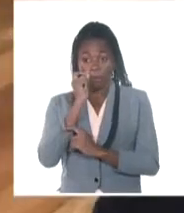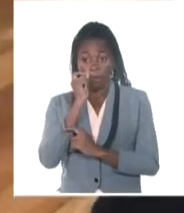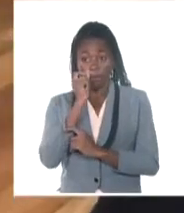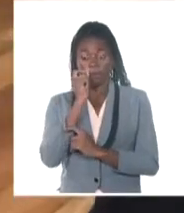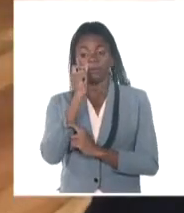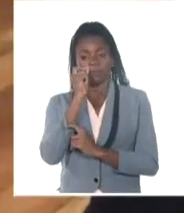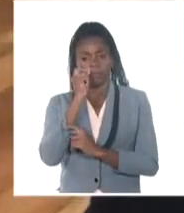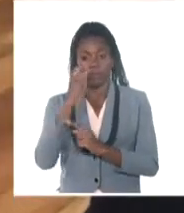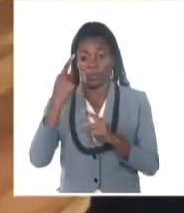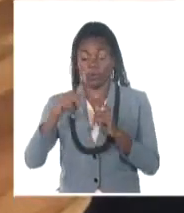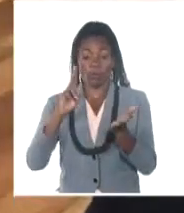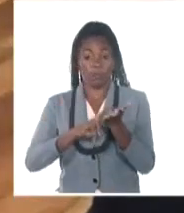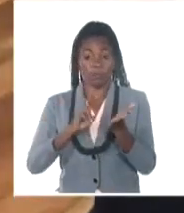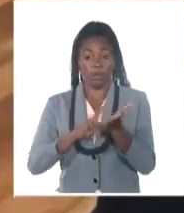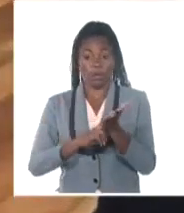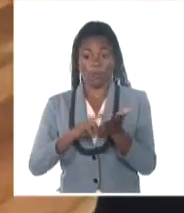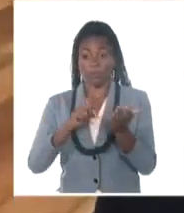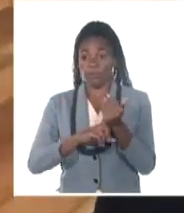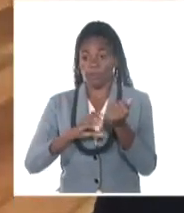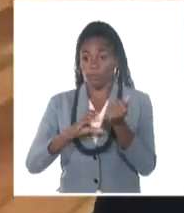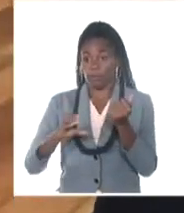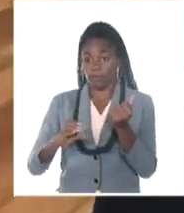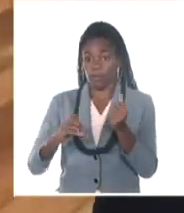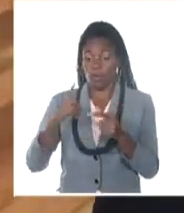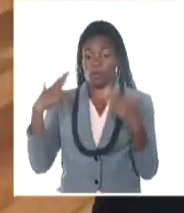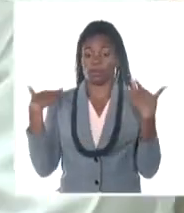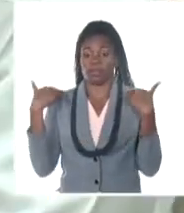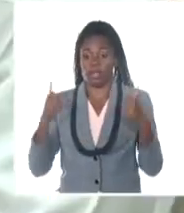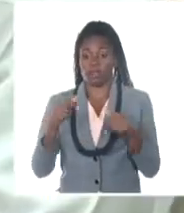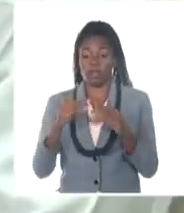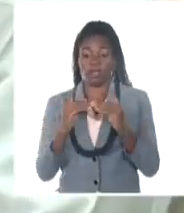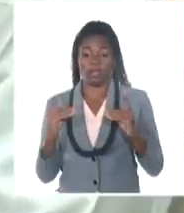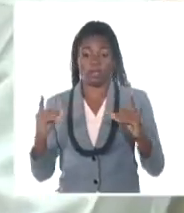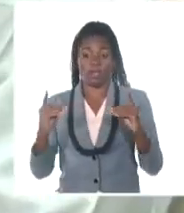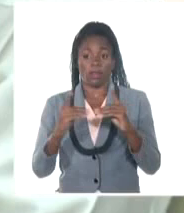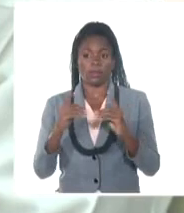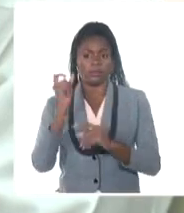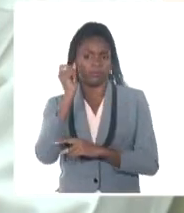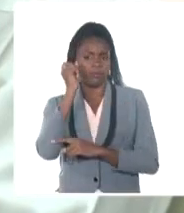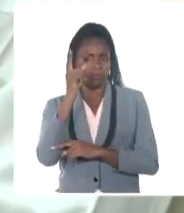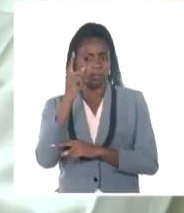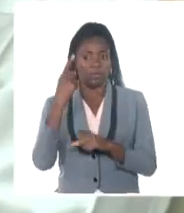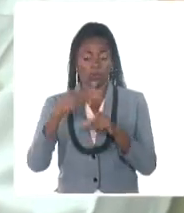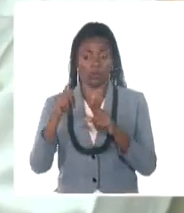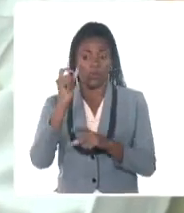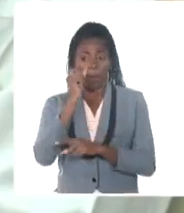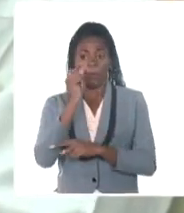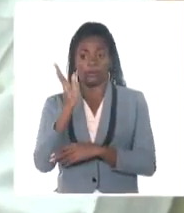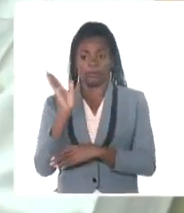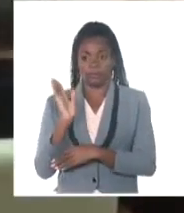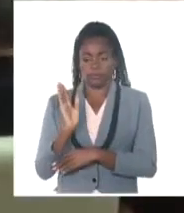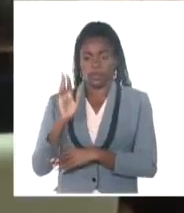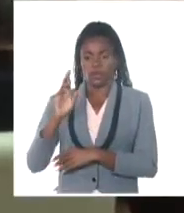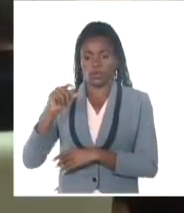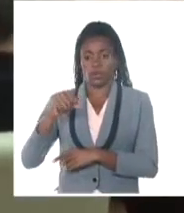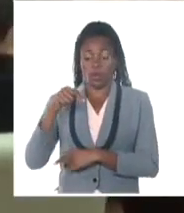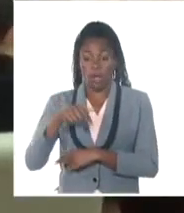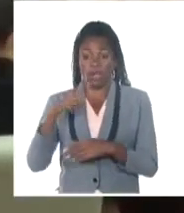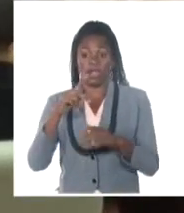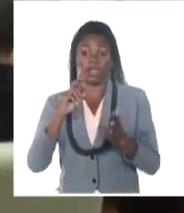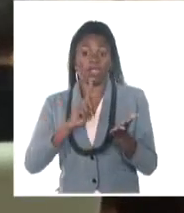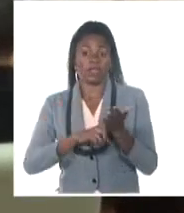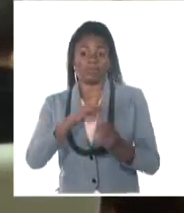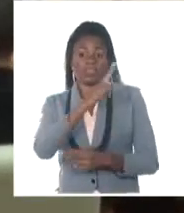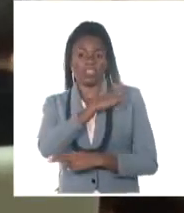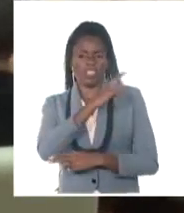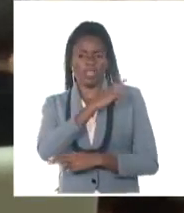del secretariado del Comité Central del Partido y jefe de su departamento ideológico, Rogelio Polanco Fuentes, la jefa de la Oficina de Atención